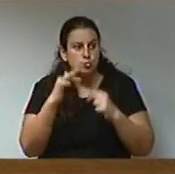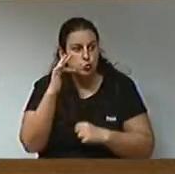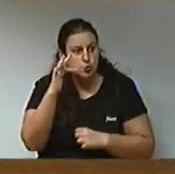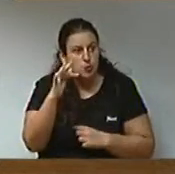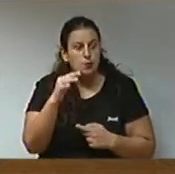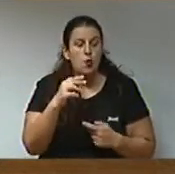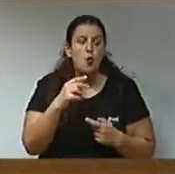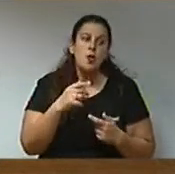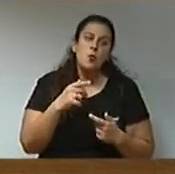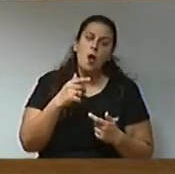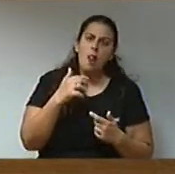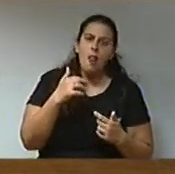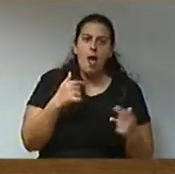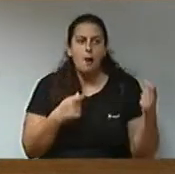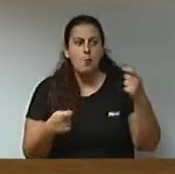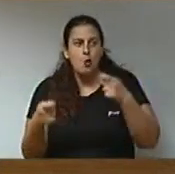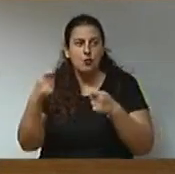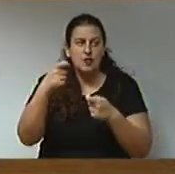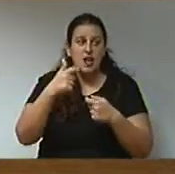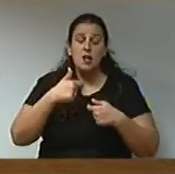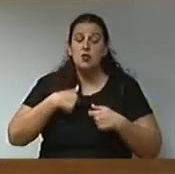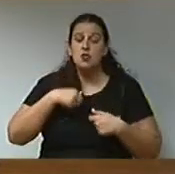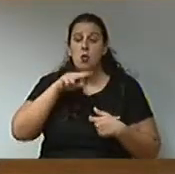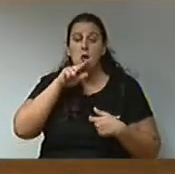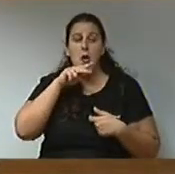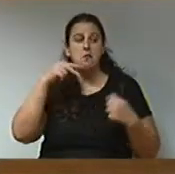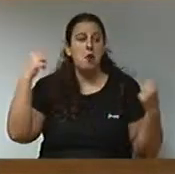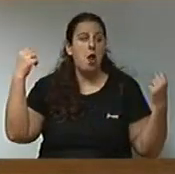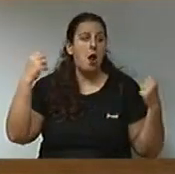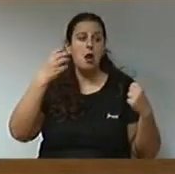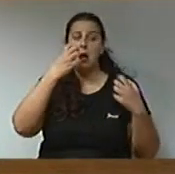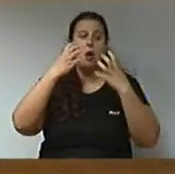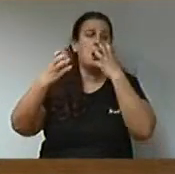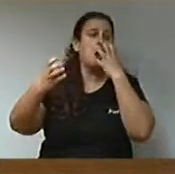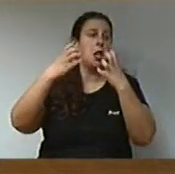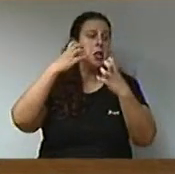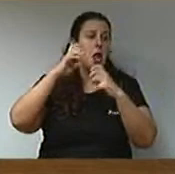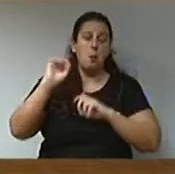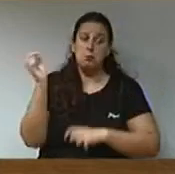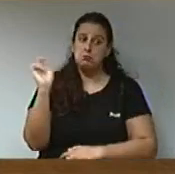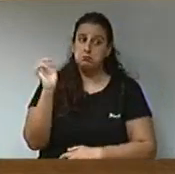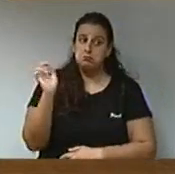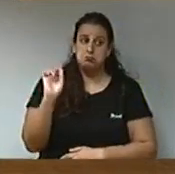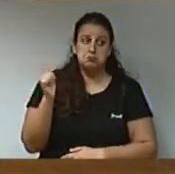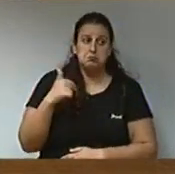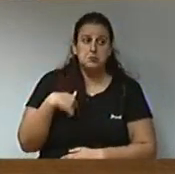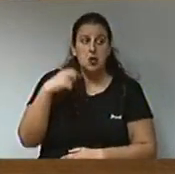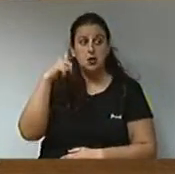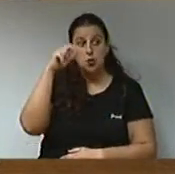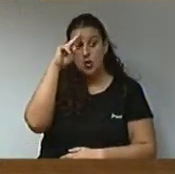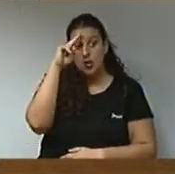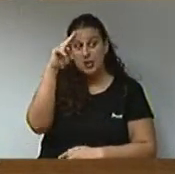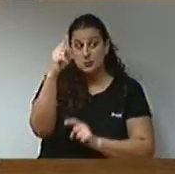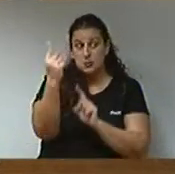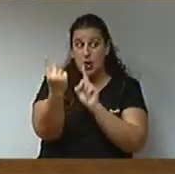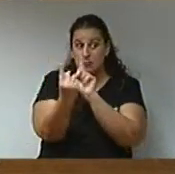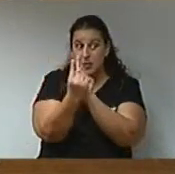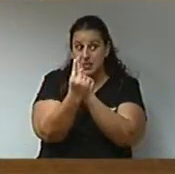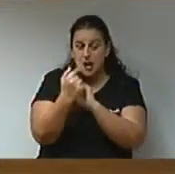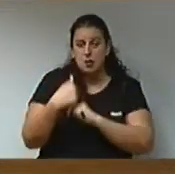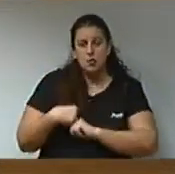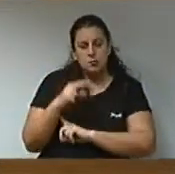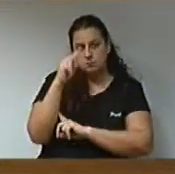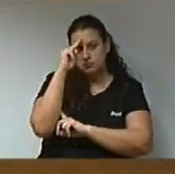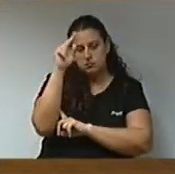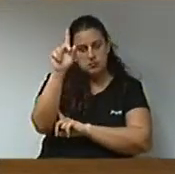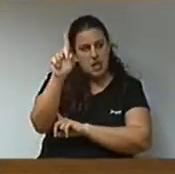aporte. Sabe bien que yo no soy de palabras gruesas, de tonos altos y que tengo el respeto a mi adversario por bandera.